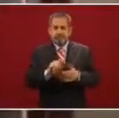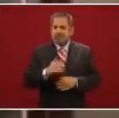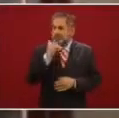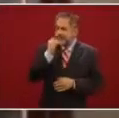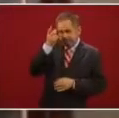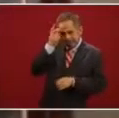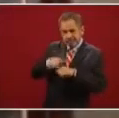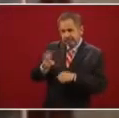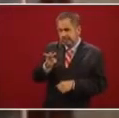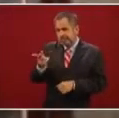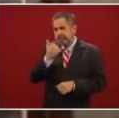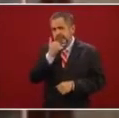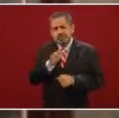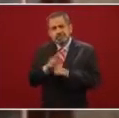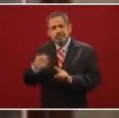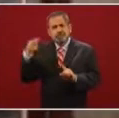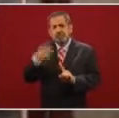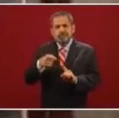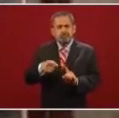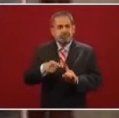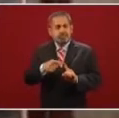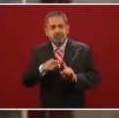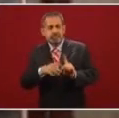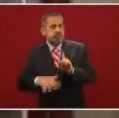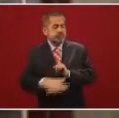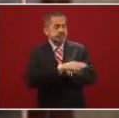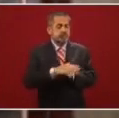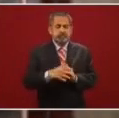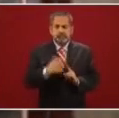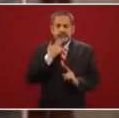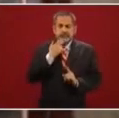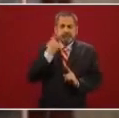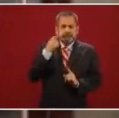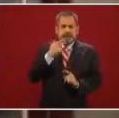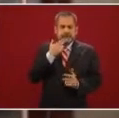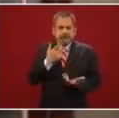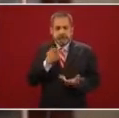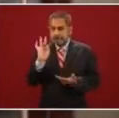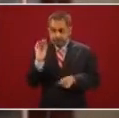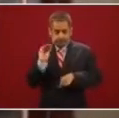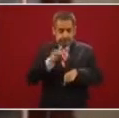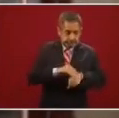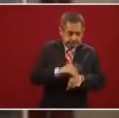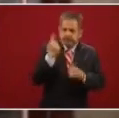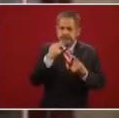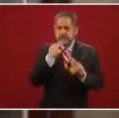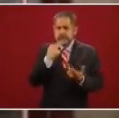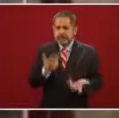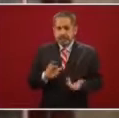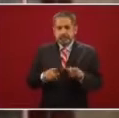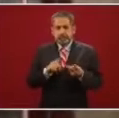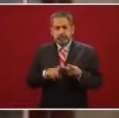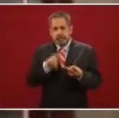perdón, ¿cuál es específicamente el impacto ambiental e hídrico que va a tener esta planta en caso de instalarse? Y una